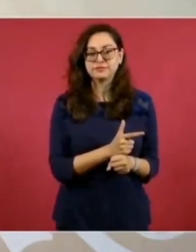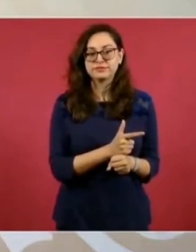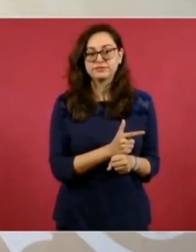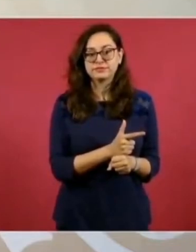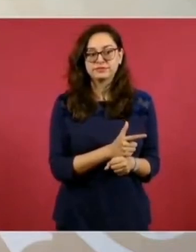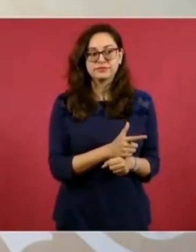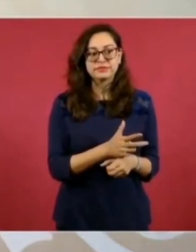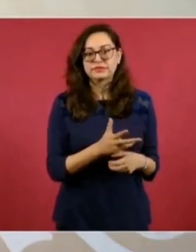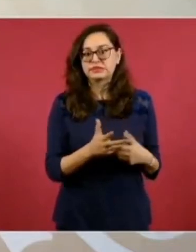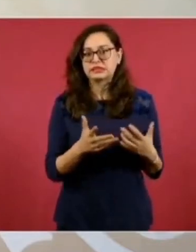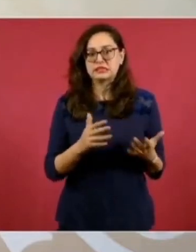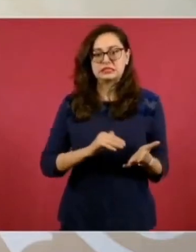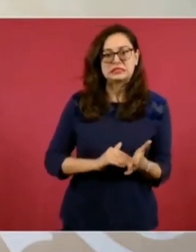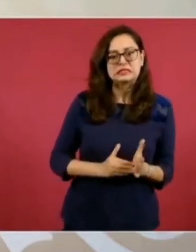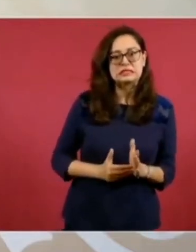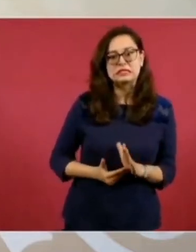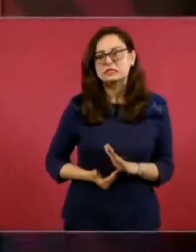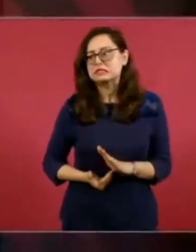alentando